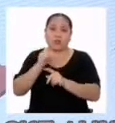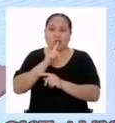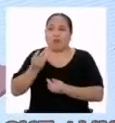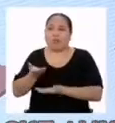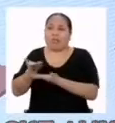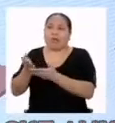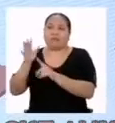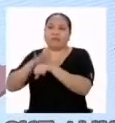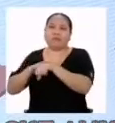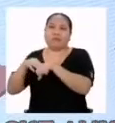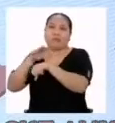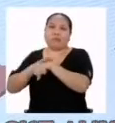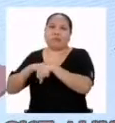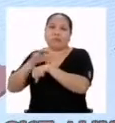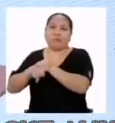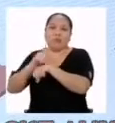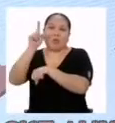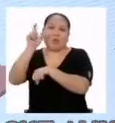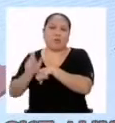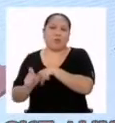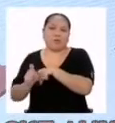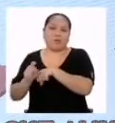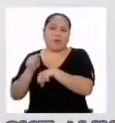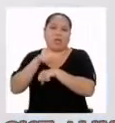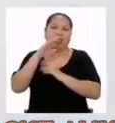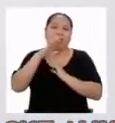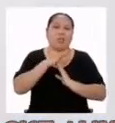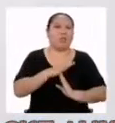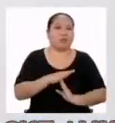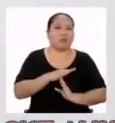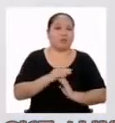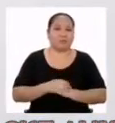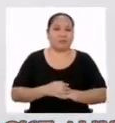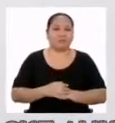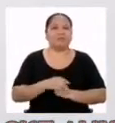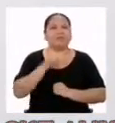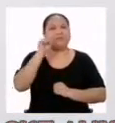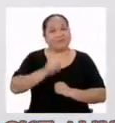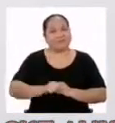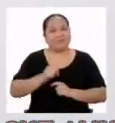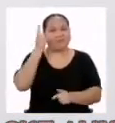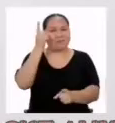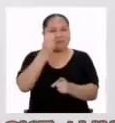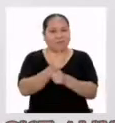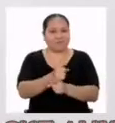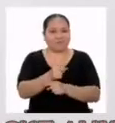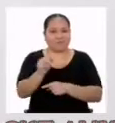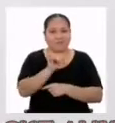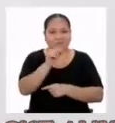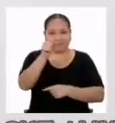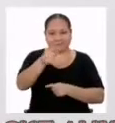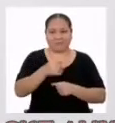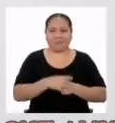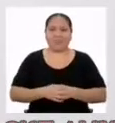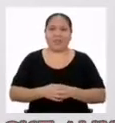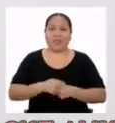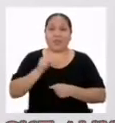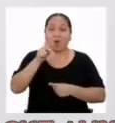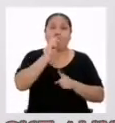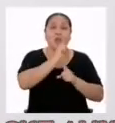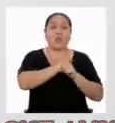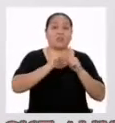el trato a una persona en perjuicio de la otra. Eso es, tal cual. Una sociedad